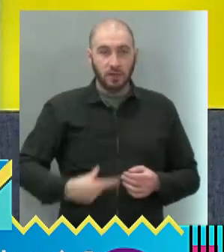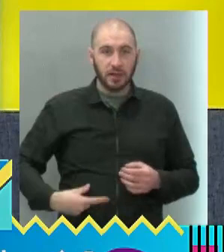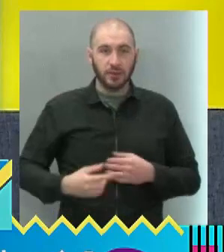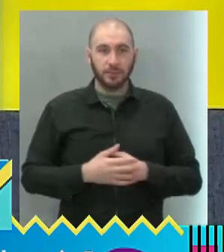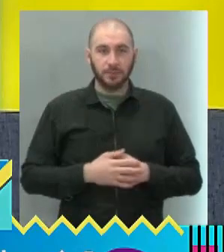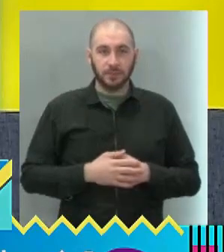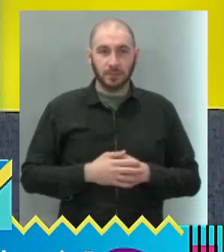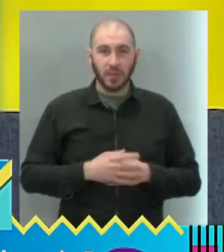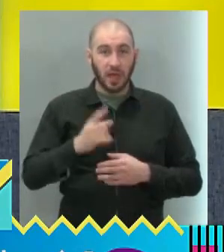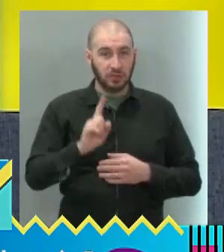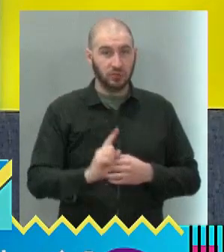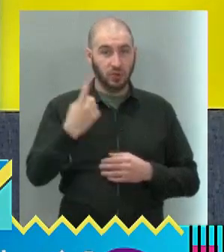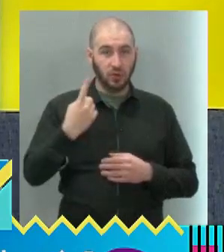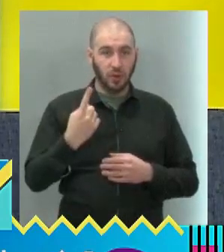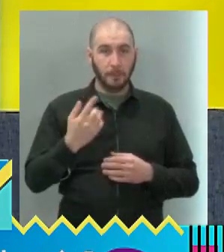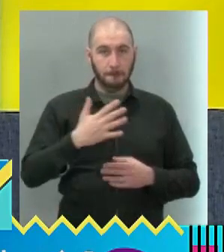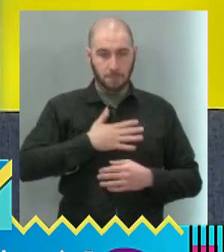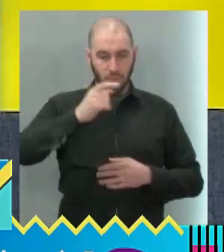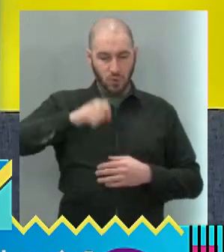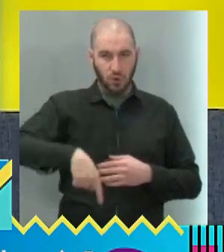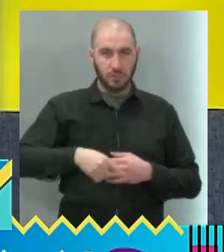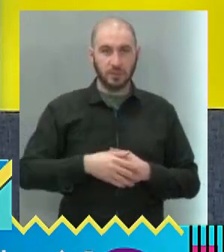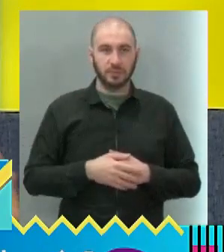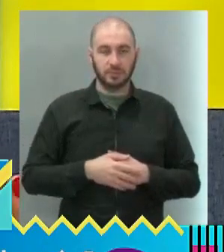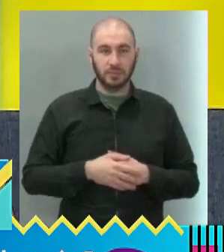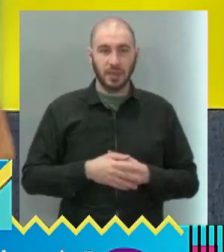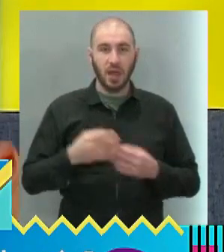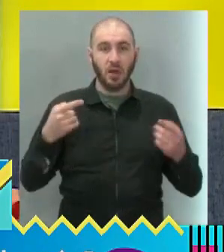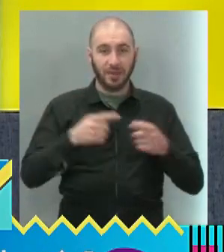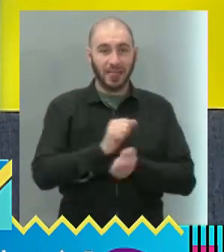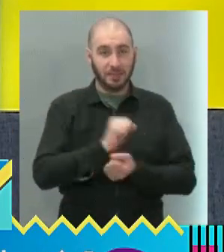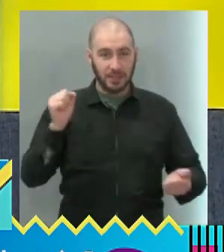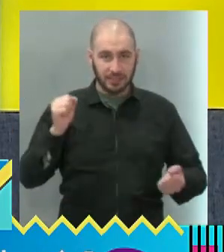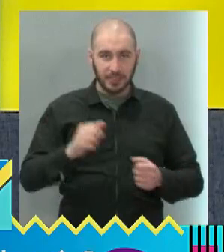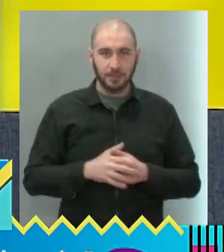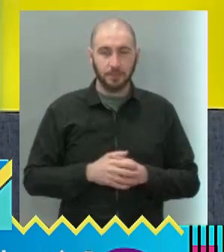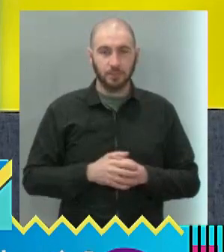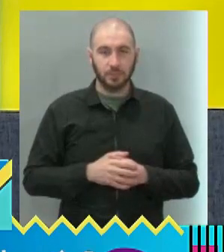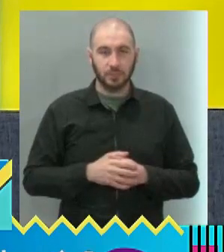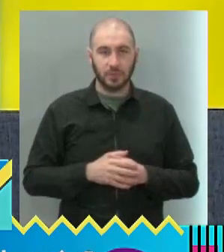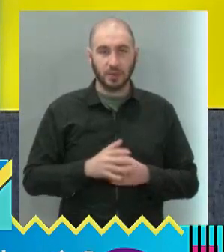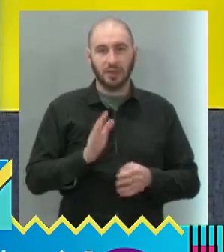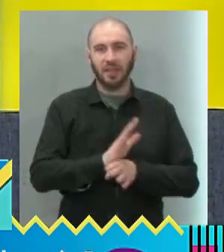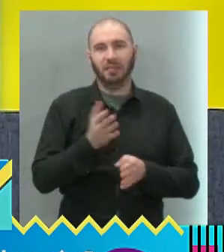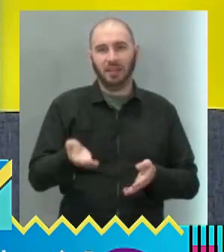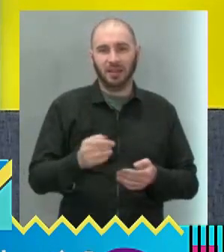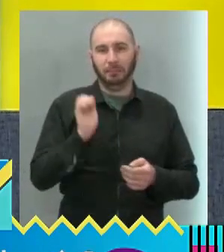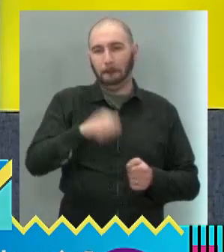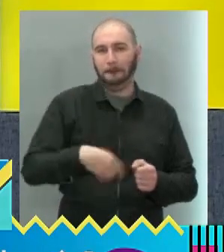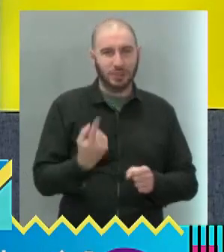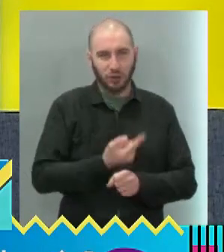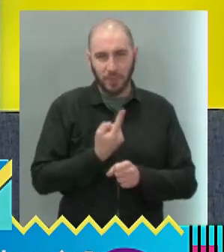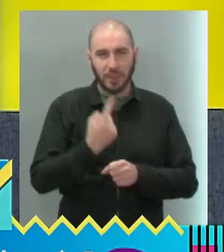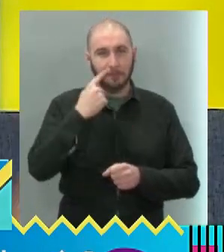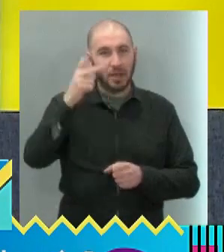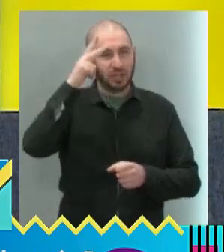gobierno autónomo, propio. La idea de independencia, obviamente que no se puede obviar. Estamos